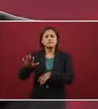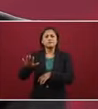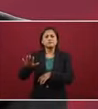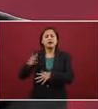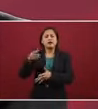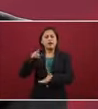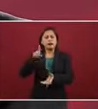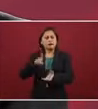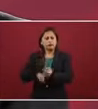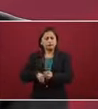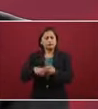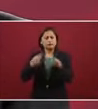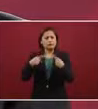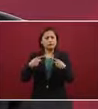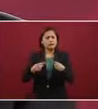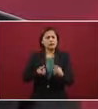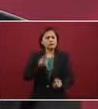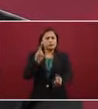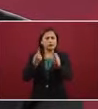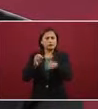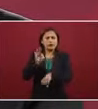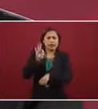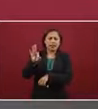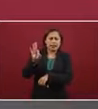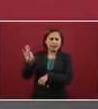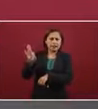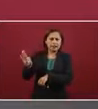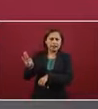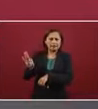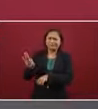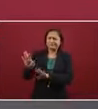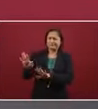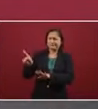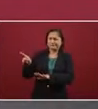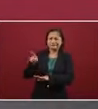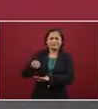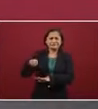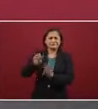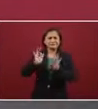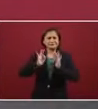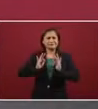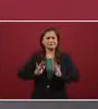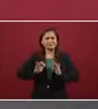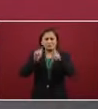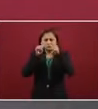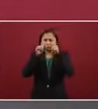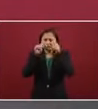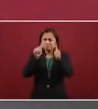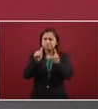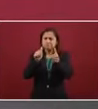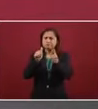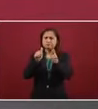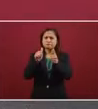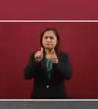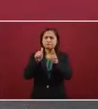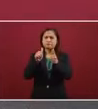manipular, que no se dejen engañar por